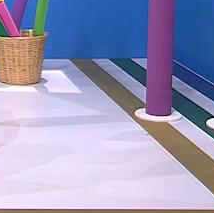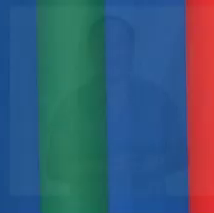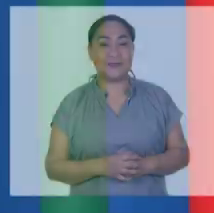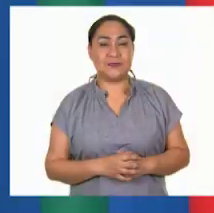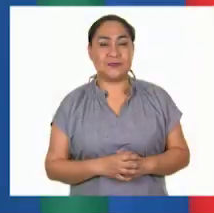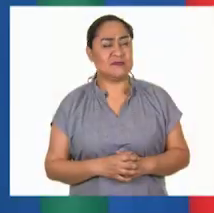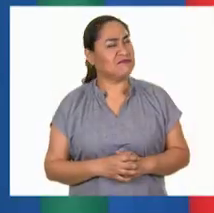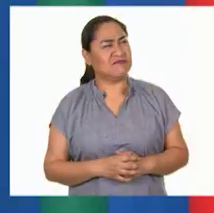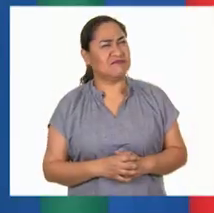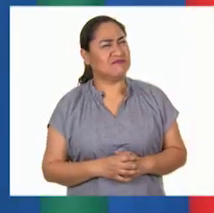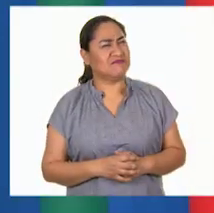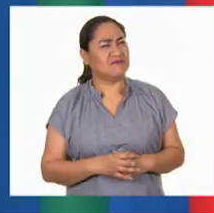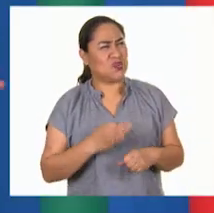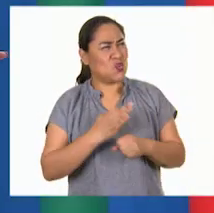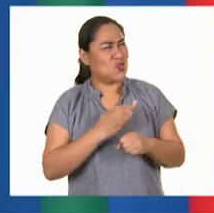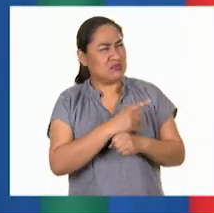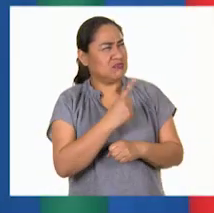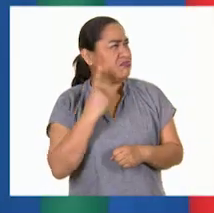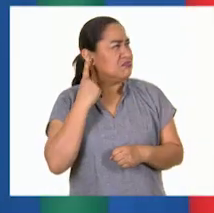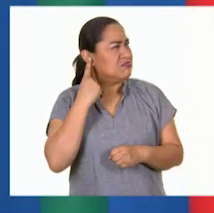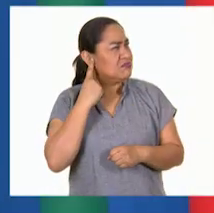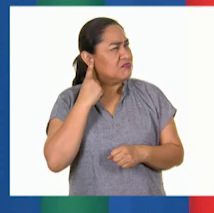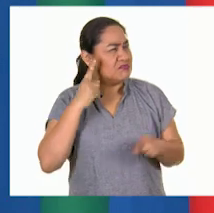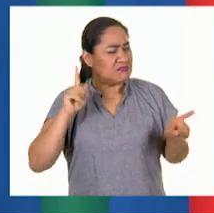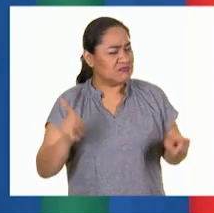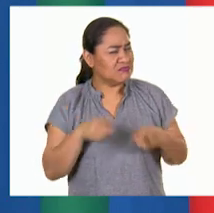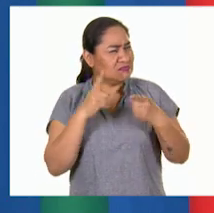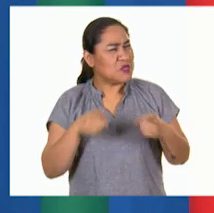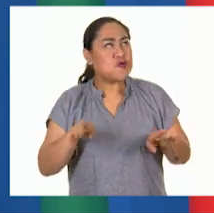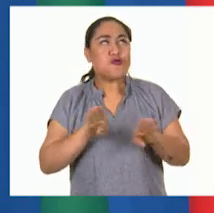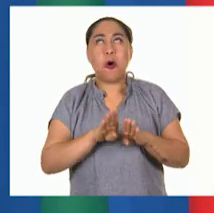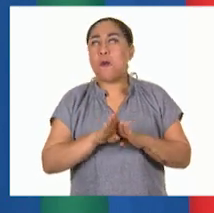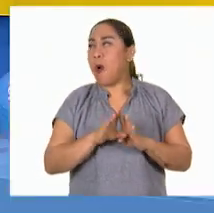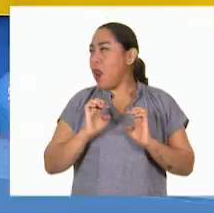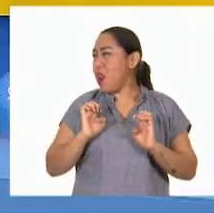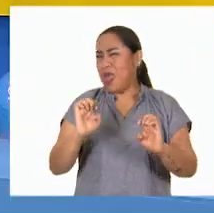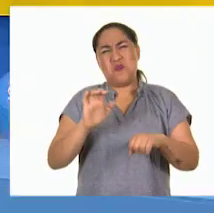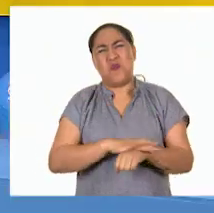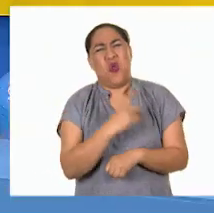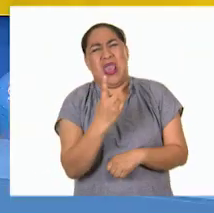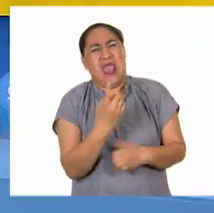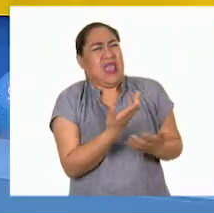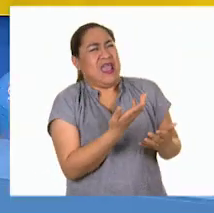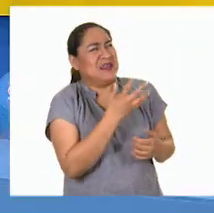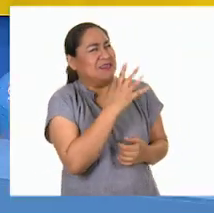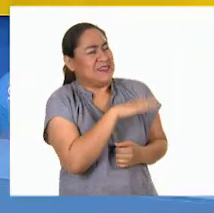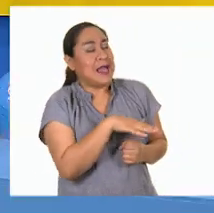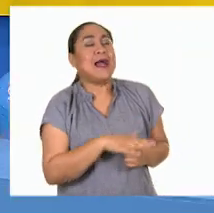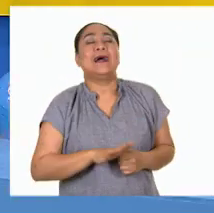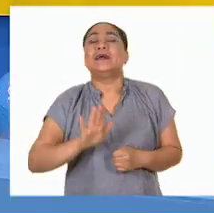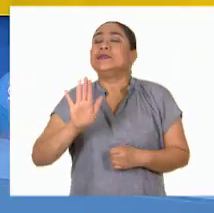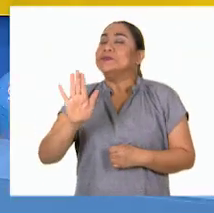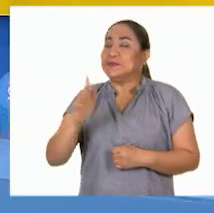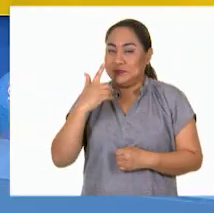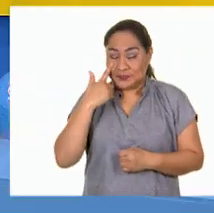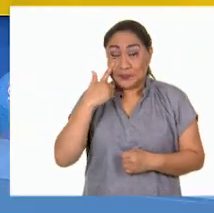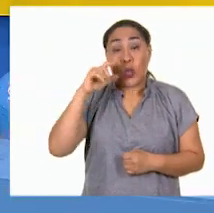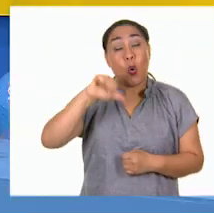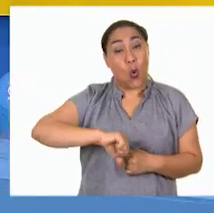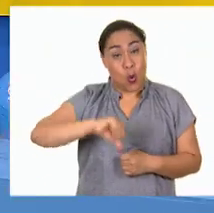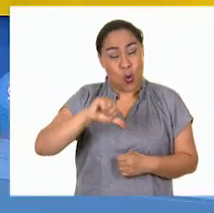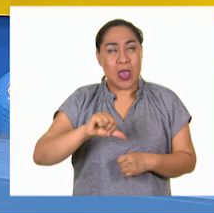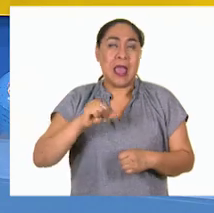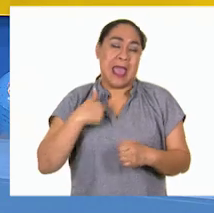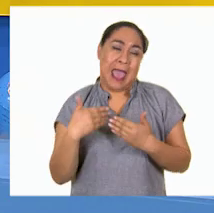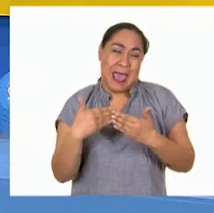¿Ahora por qué estamos escuchando música tan refinada, maestra? Bueno, es que el día de hoy, Jenny, antes de